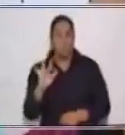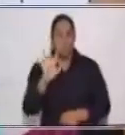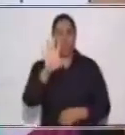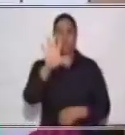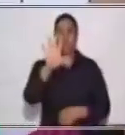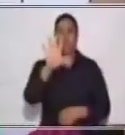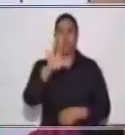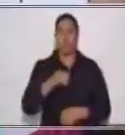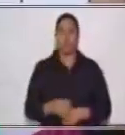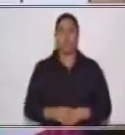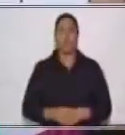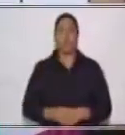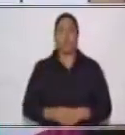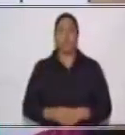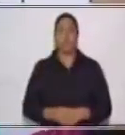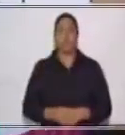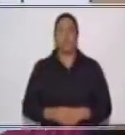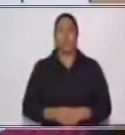5.